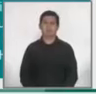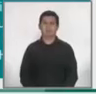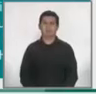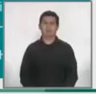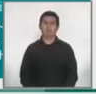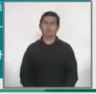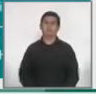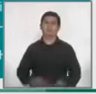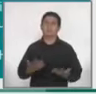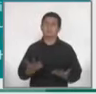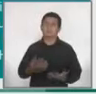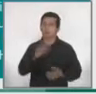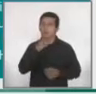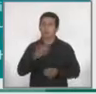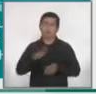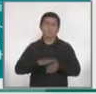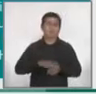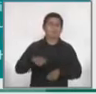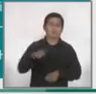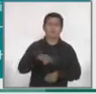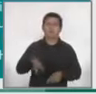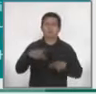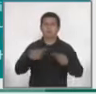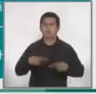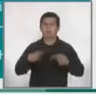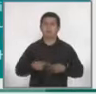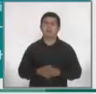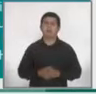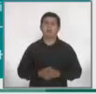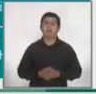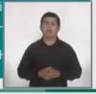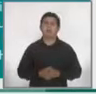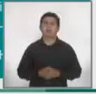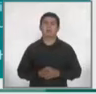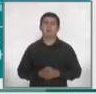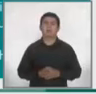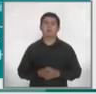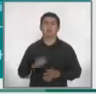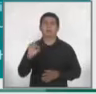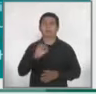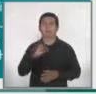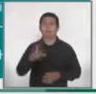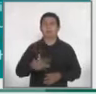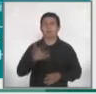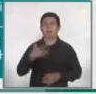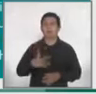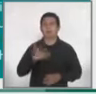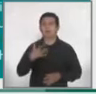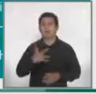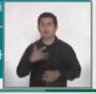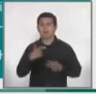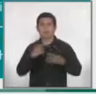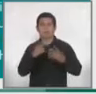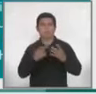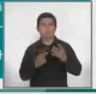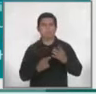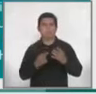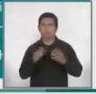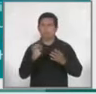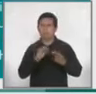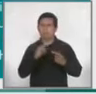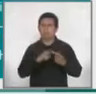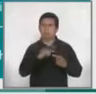Y nuevamente recordamos al auditorio que si llegaran a presentar los siguientes síntomas, como